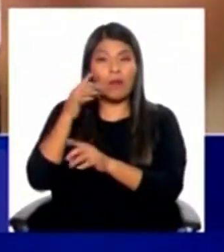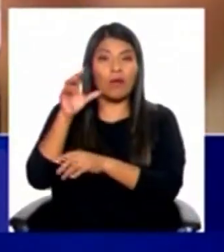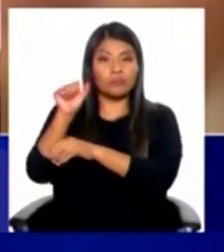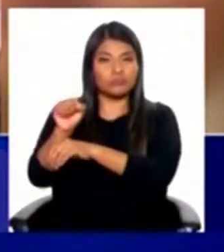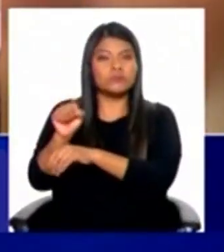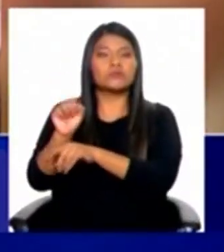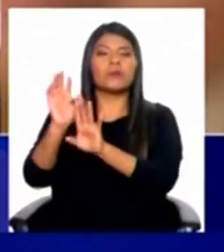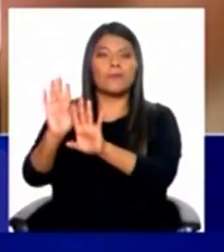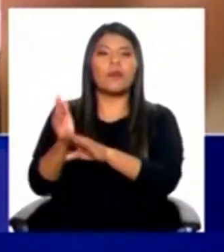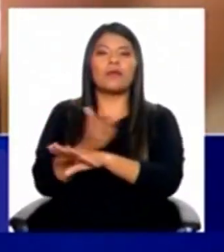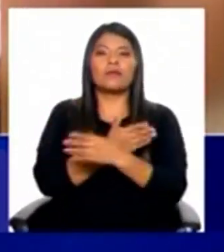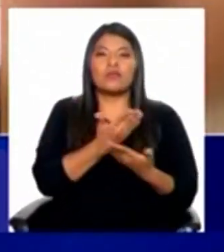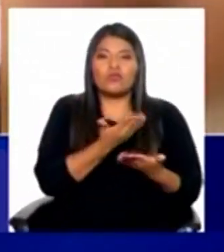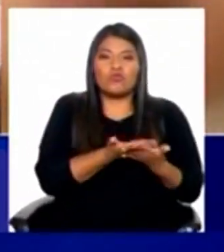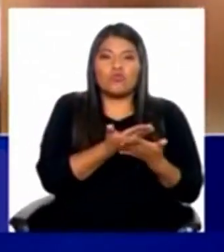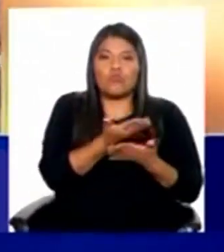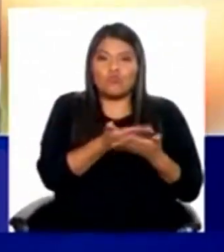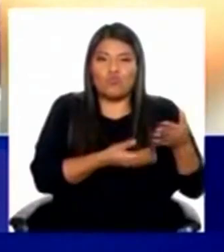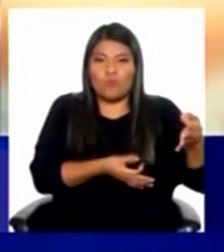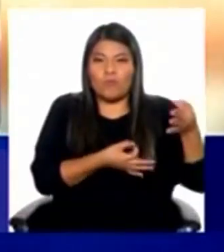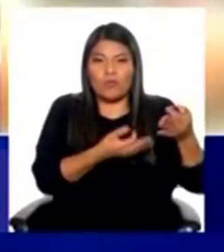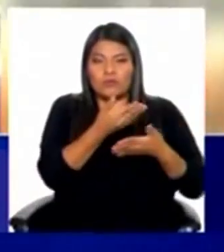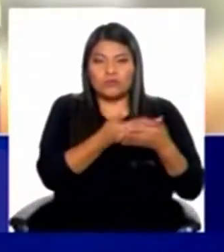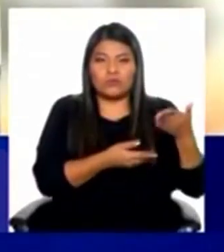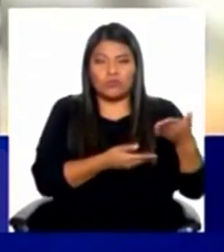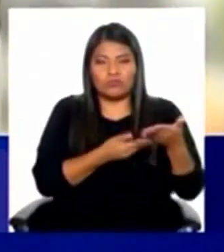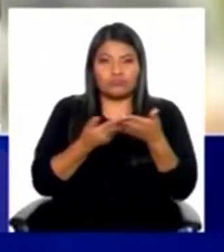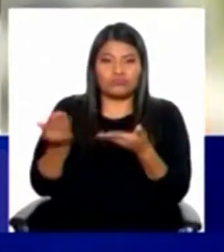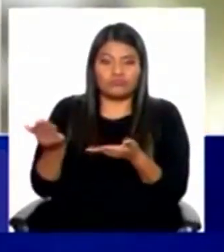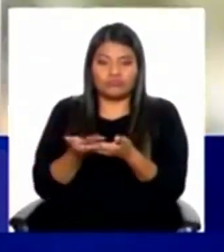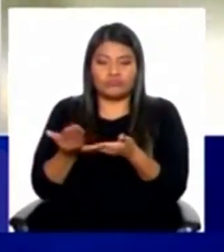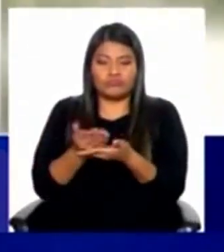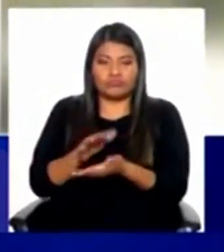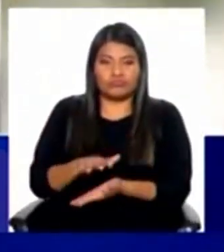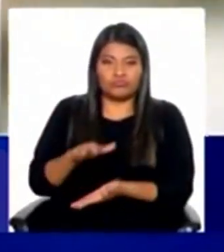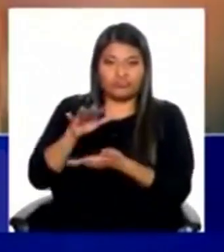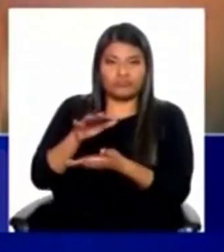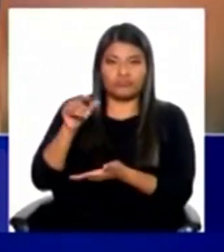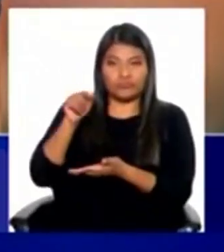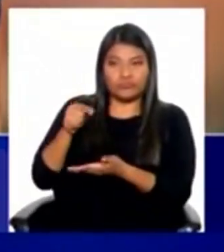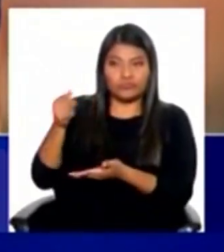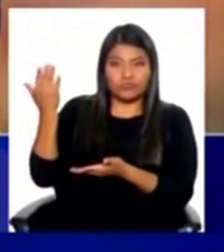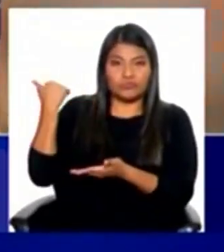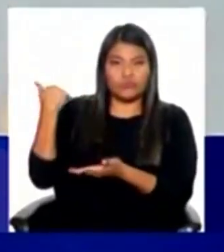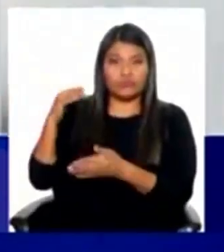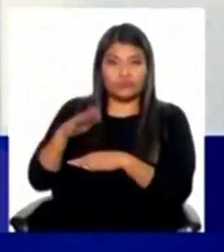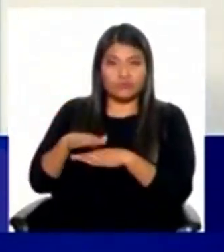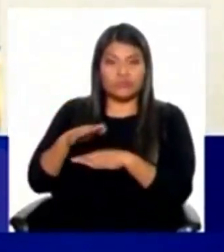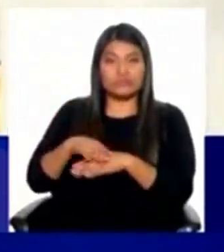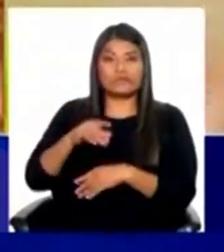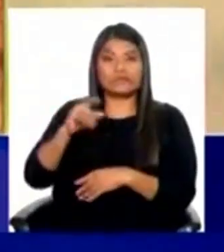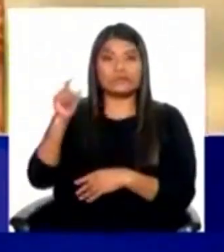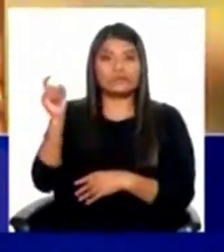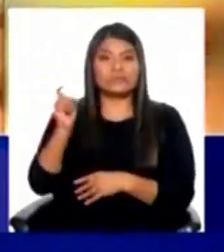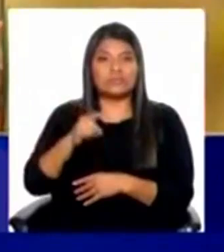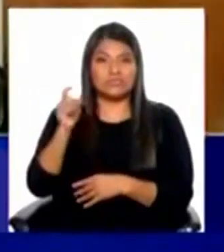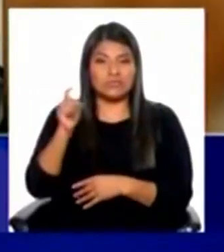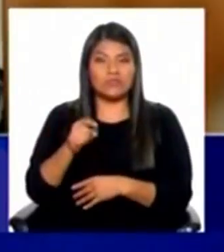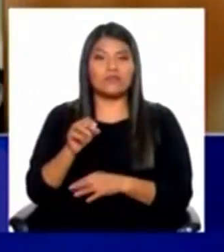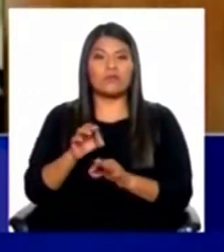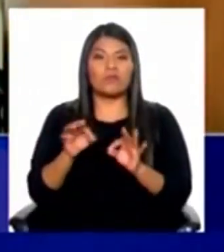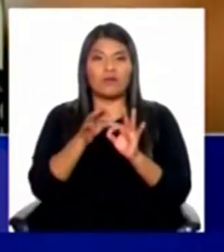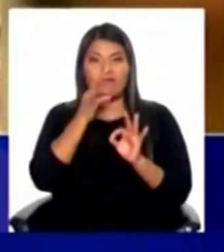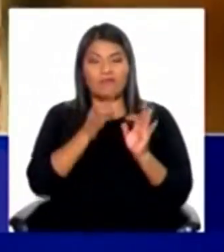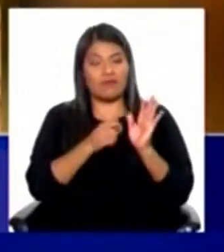uno de los testigos, ¿no? Habían capturado a uno de los testigos que supuestamente pertenecería a esta organización y que este testigo habría afirmado que